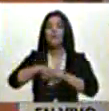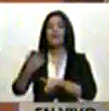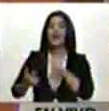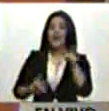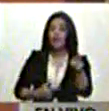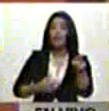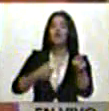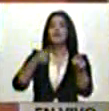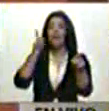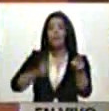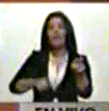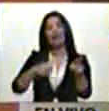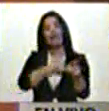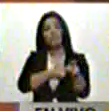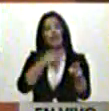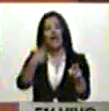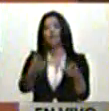nivel.